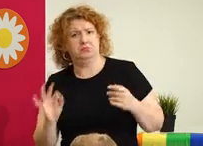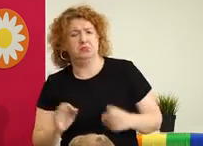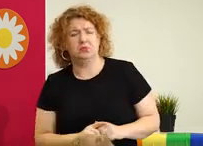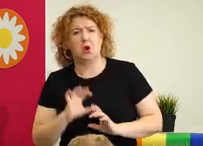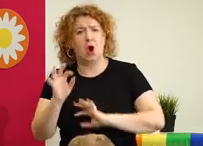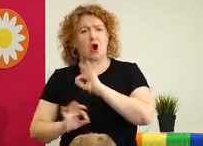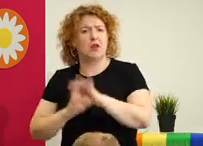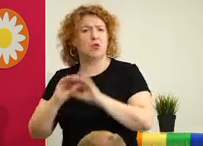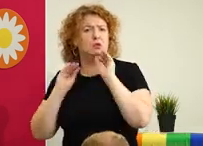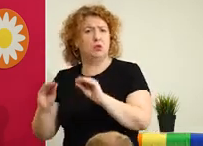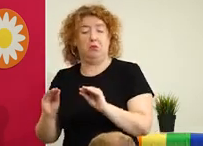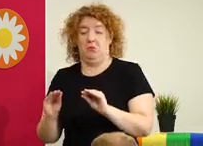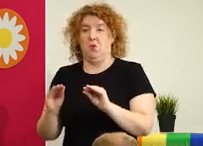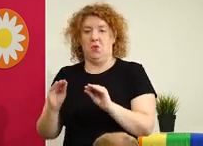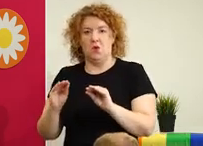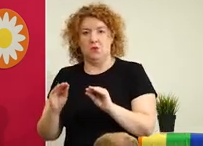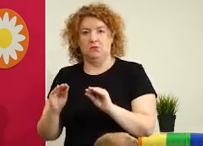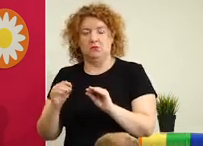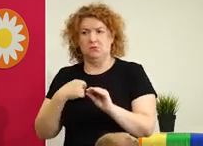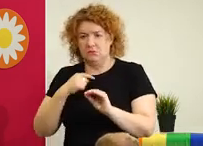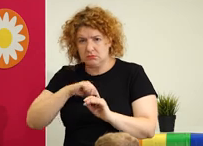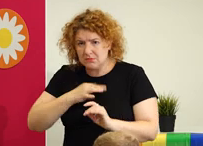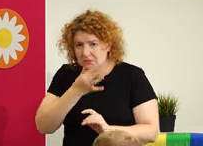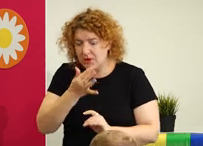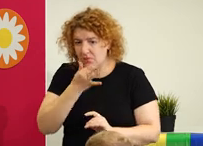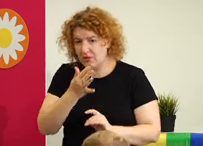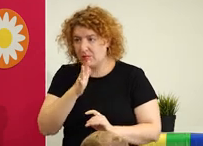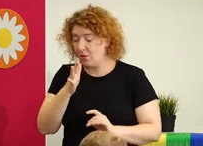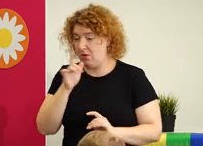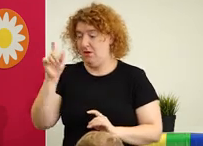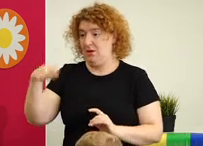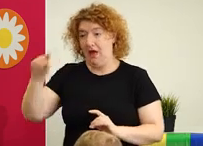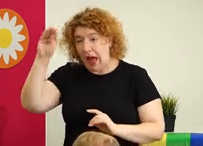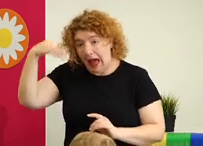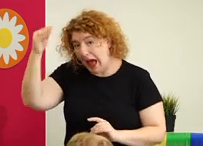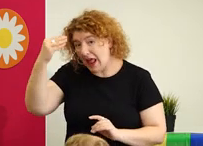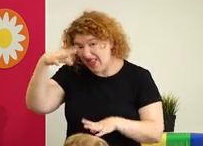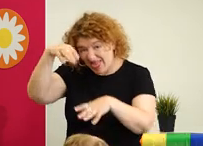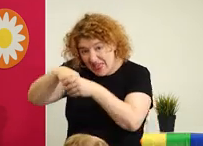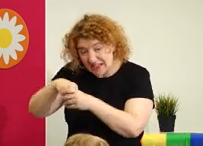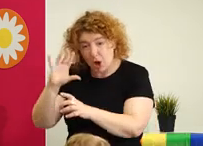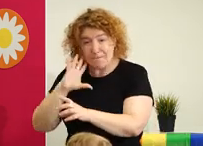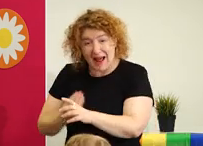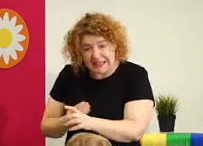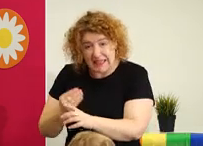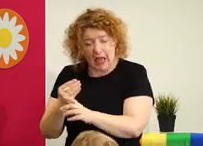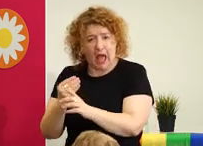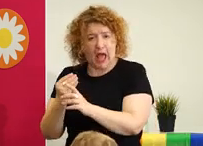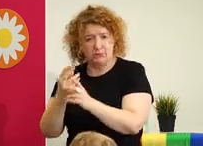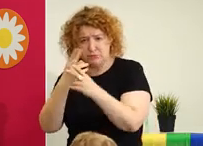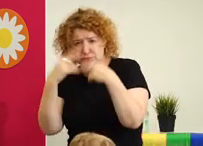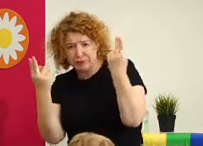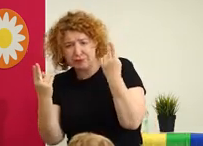una organización y todo. Y yo, o sea, el hecho de conocer árabes, pero dentro de Palestina